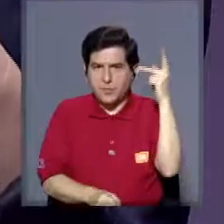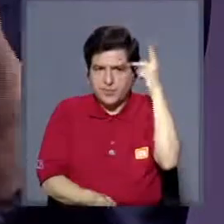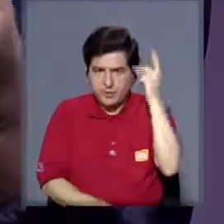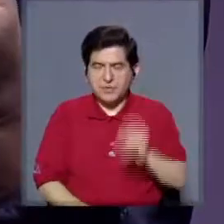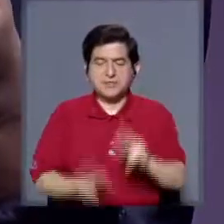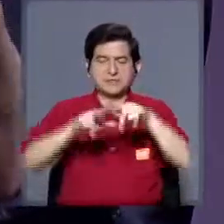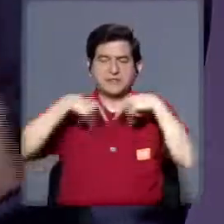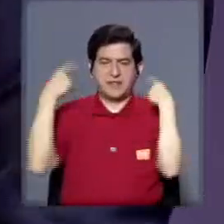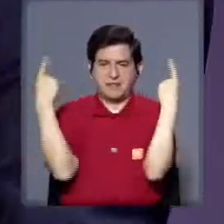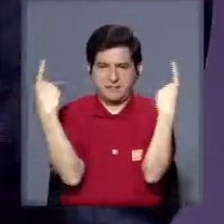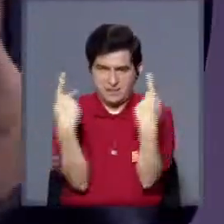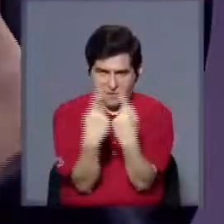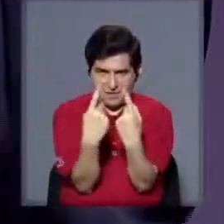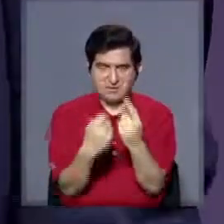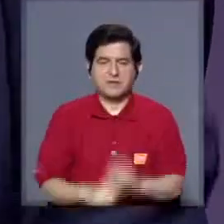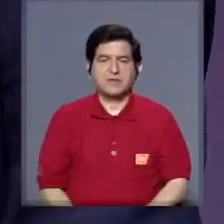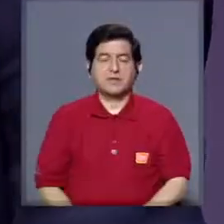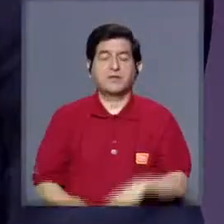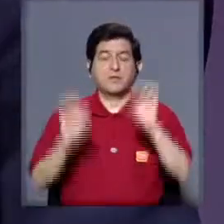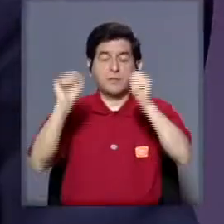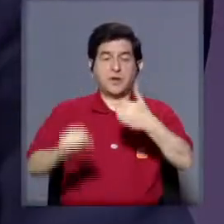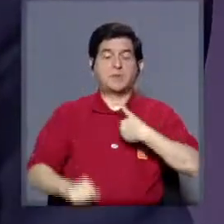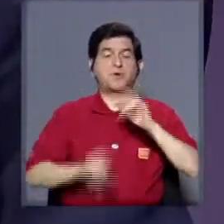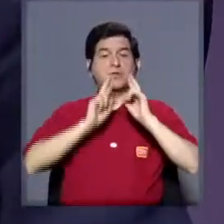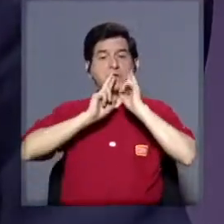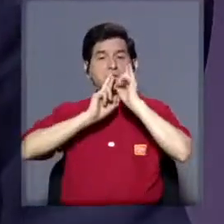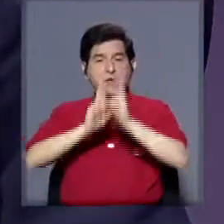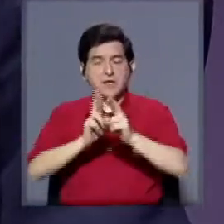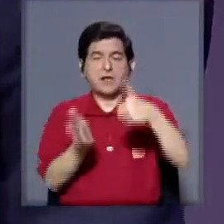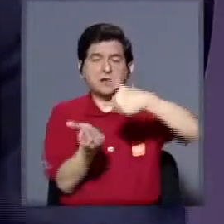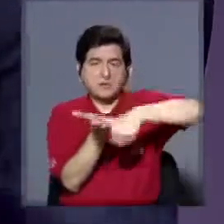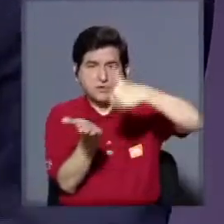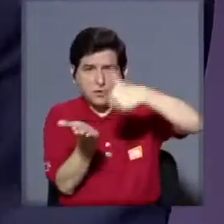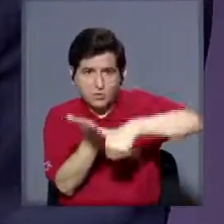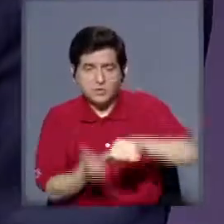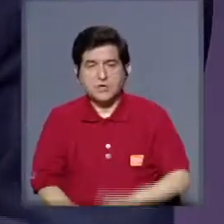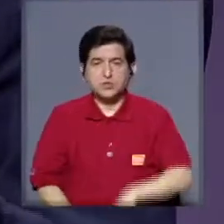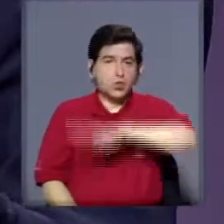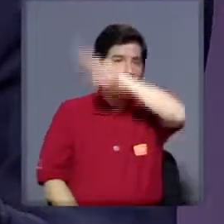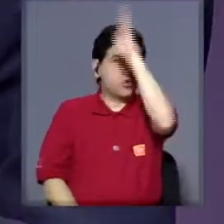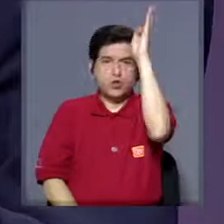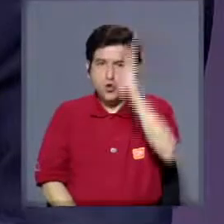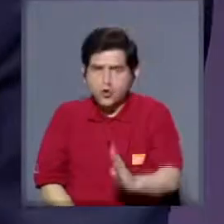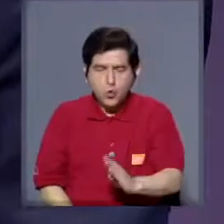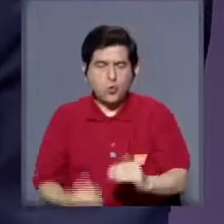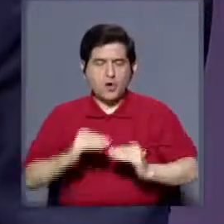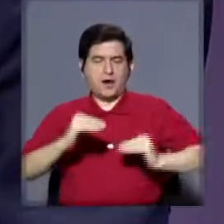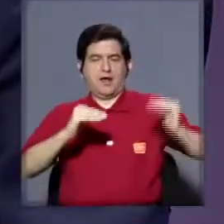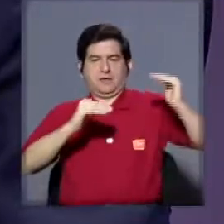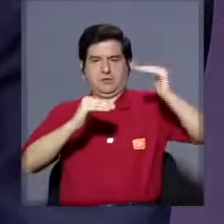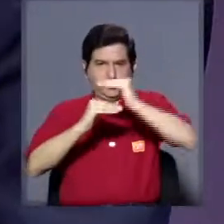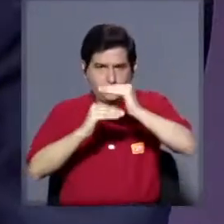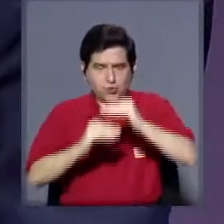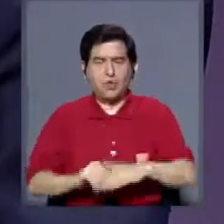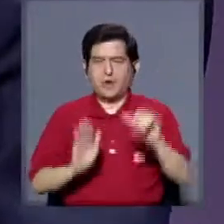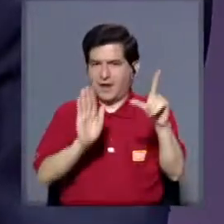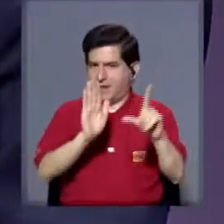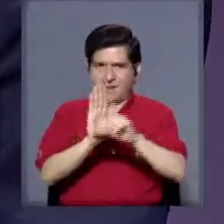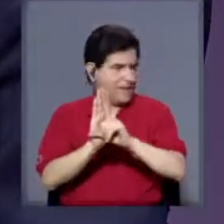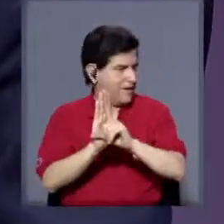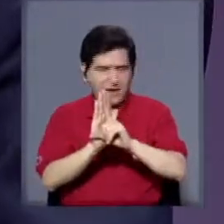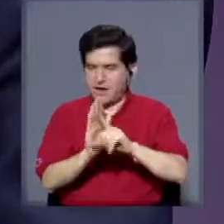partidaria verdad para llegar a los resultados de las elecciones nunca puede estar por encima de la ley